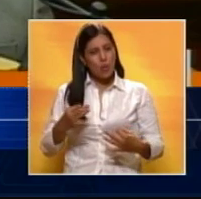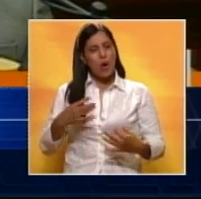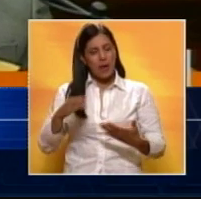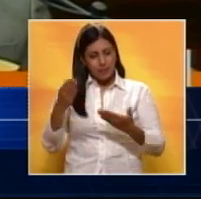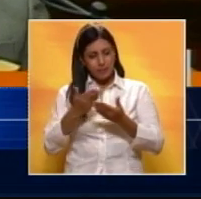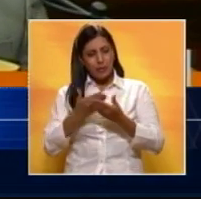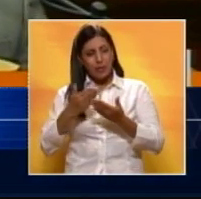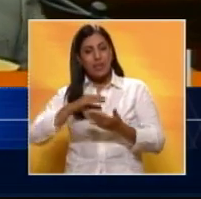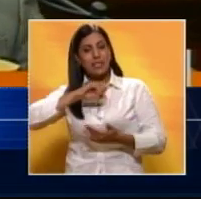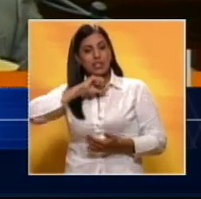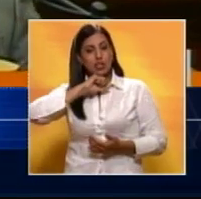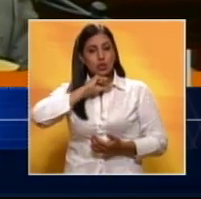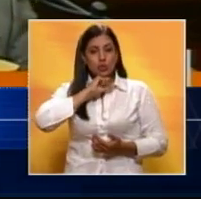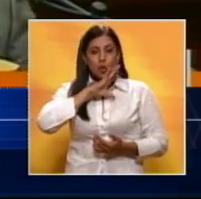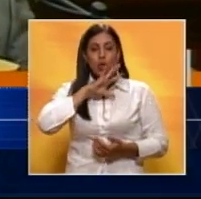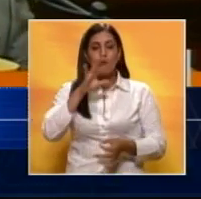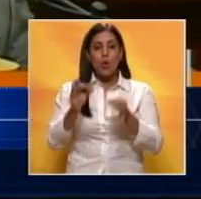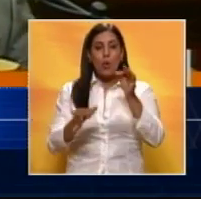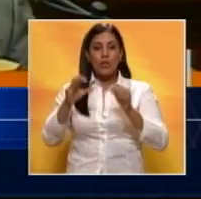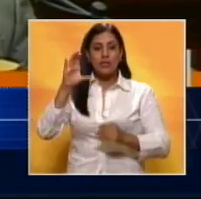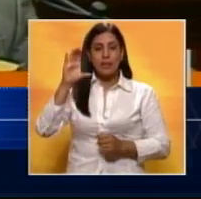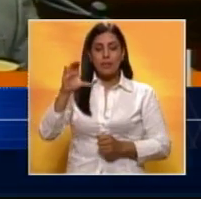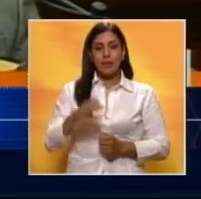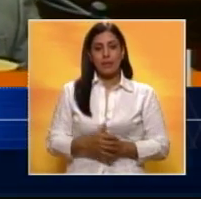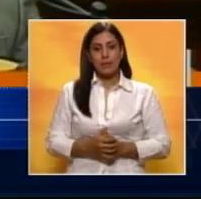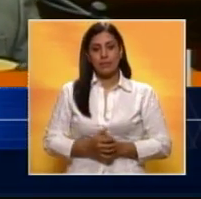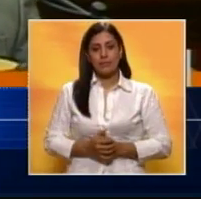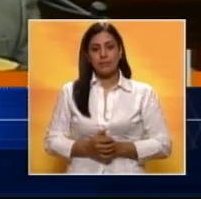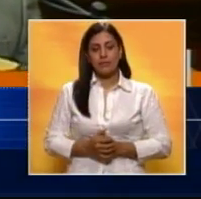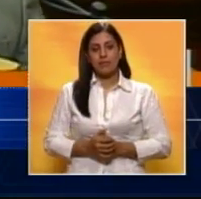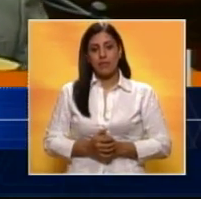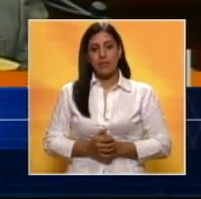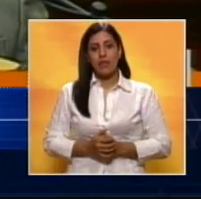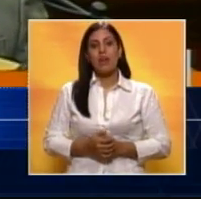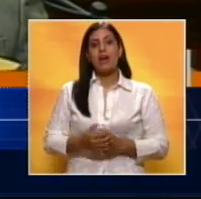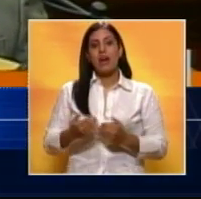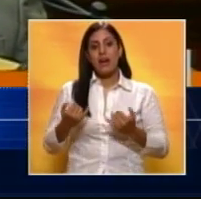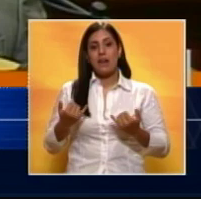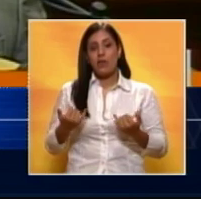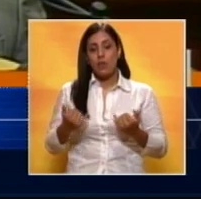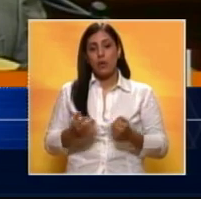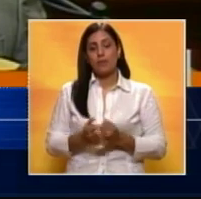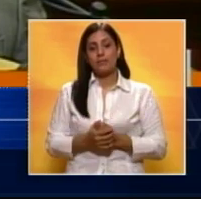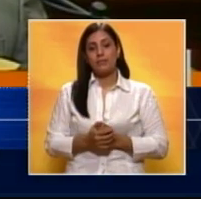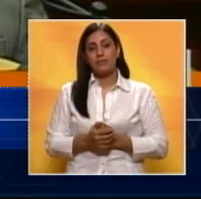registrará la historia judicial de este país. Y voy a